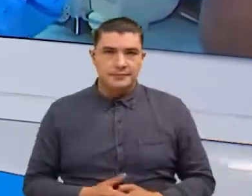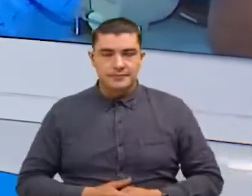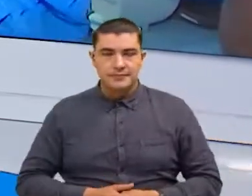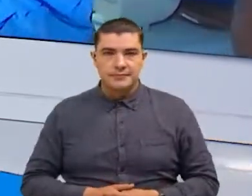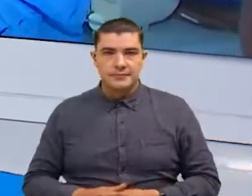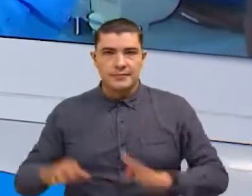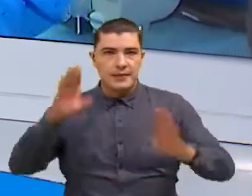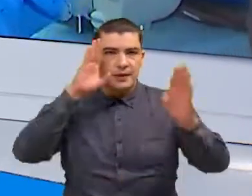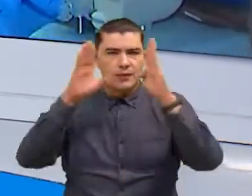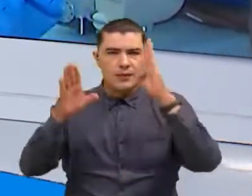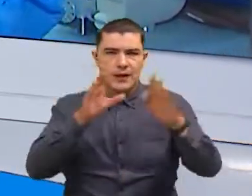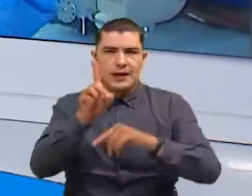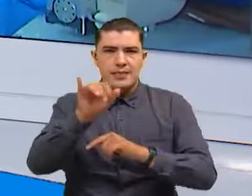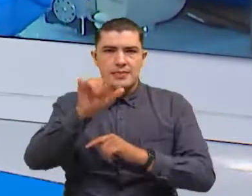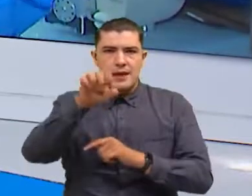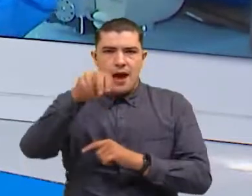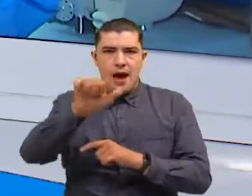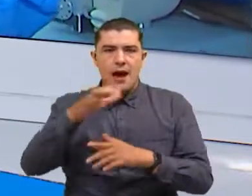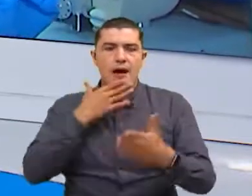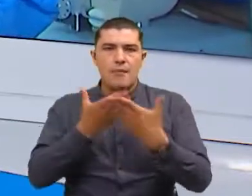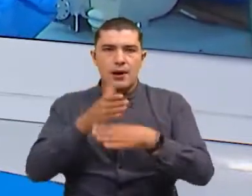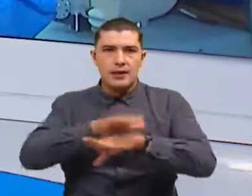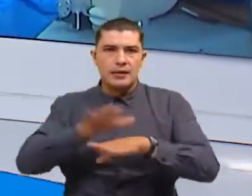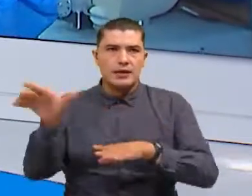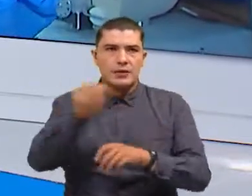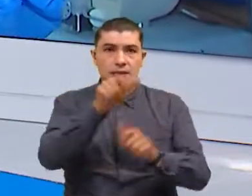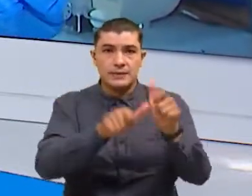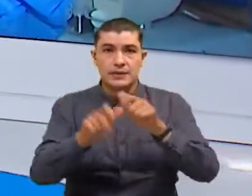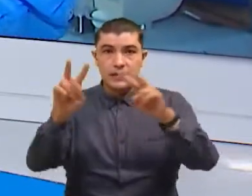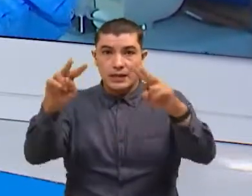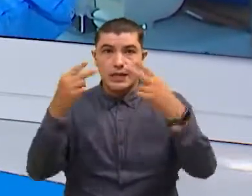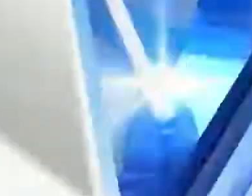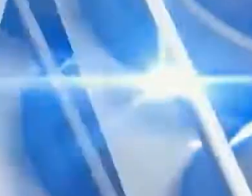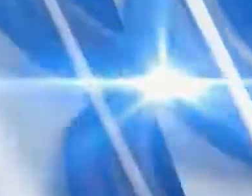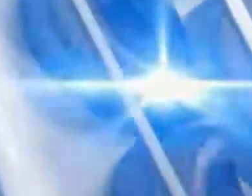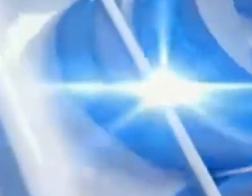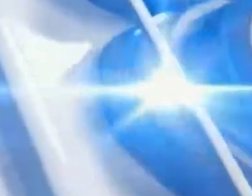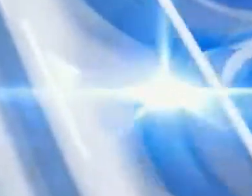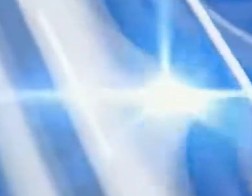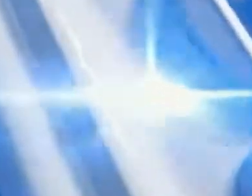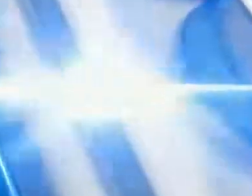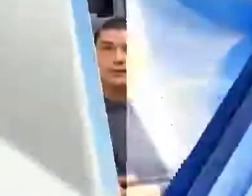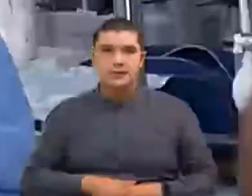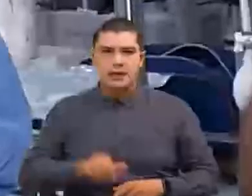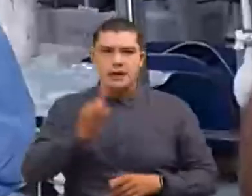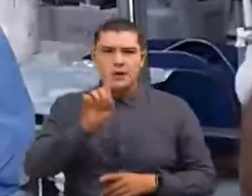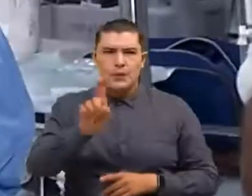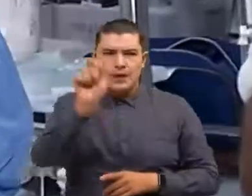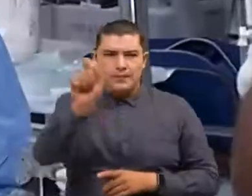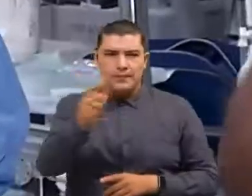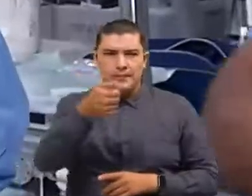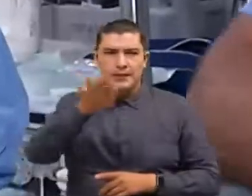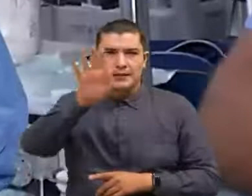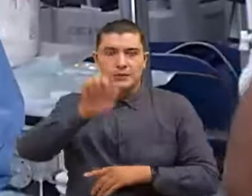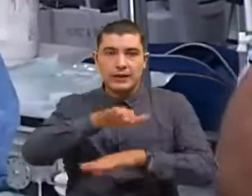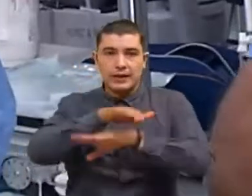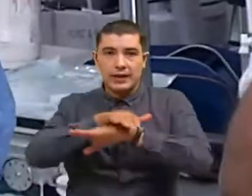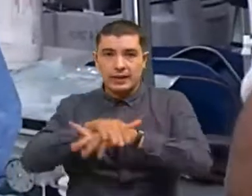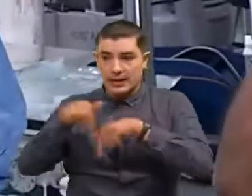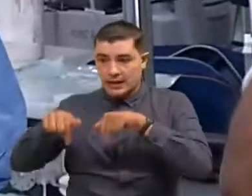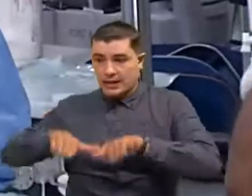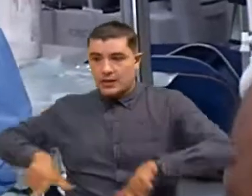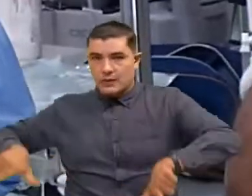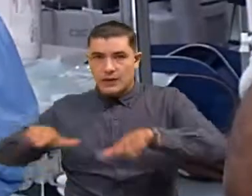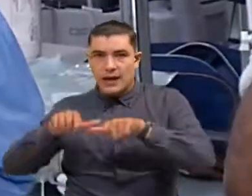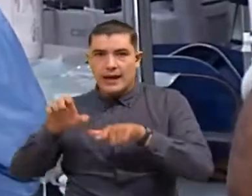Hola Diana, buenas tardes a usted y a todos los televidentes de Oriente Noticias. Siendo la 1:19 de la tarde, la saludo en vivo desde la sala de